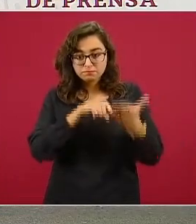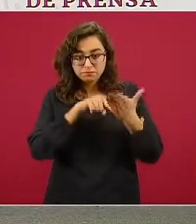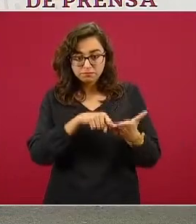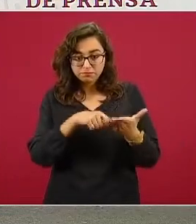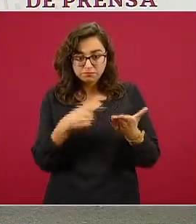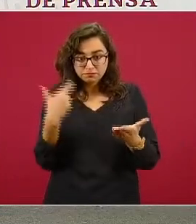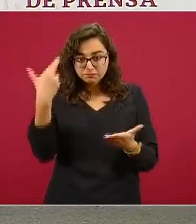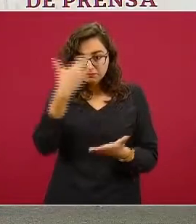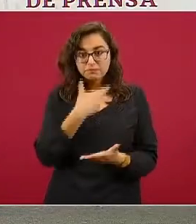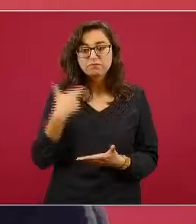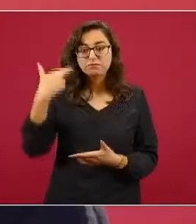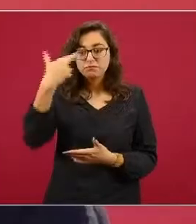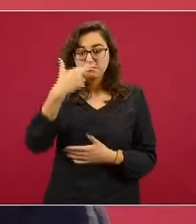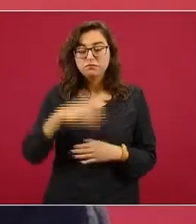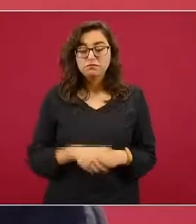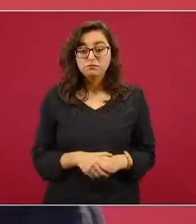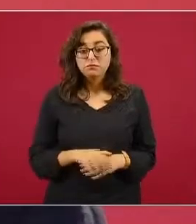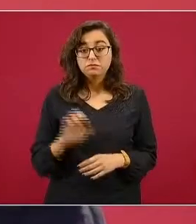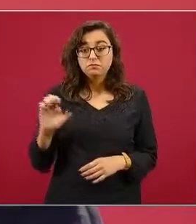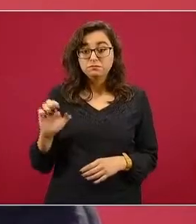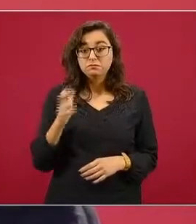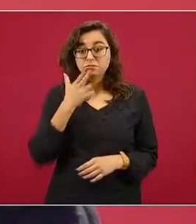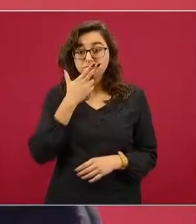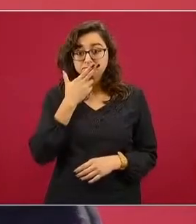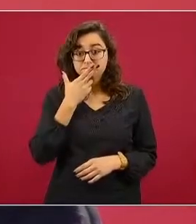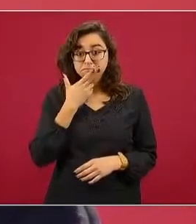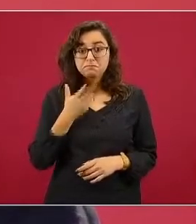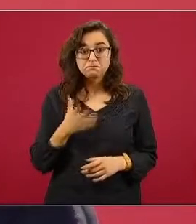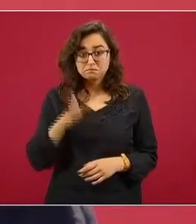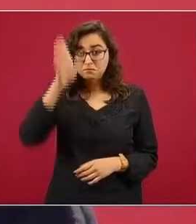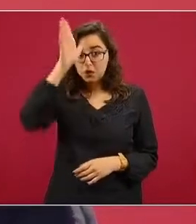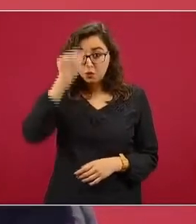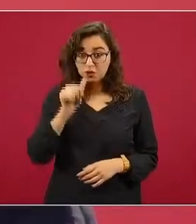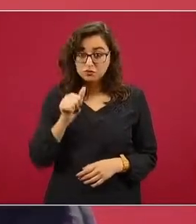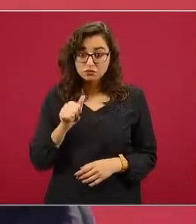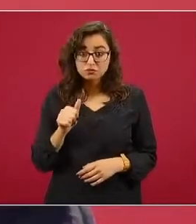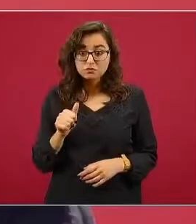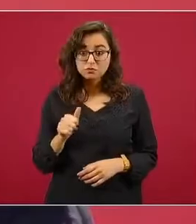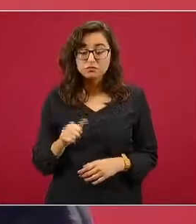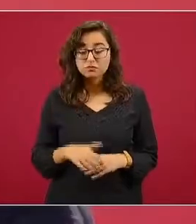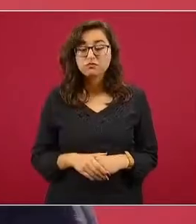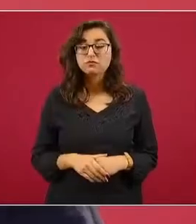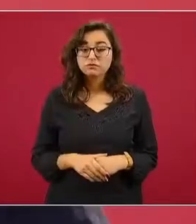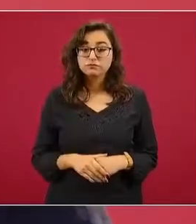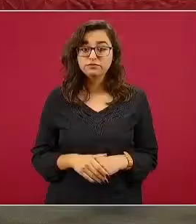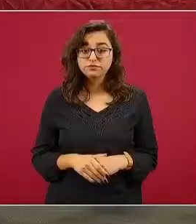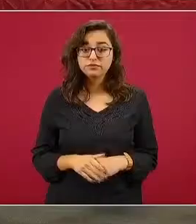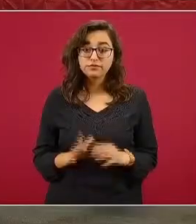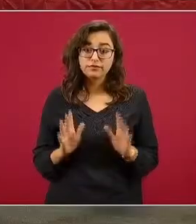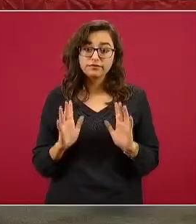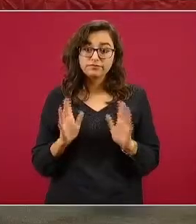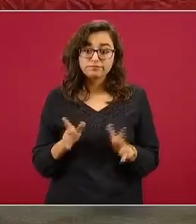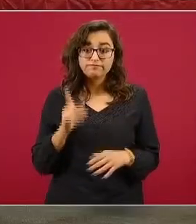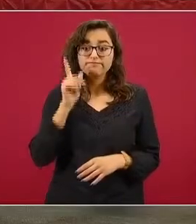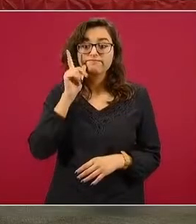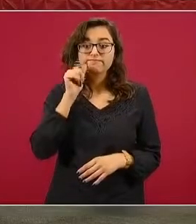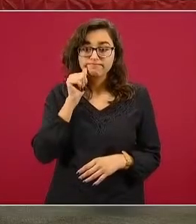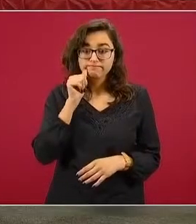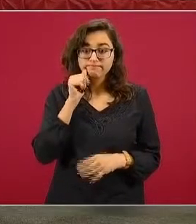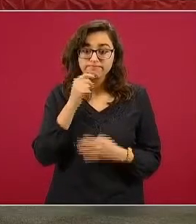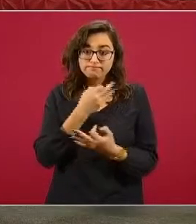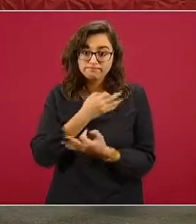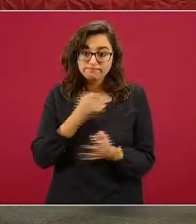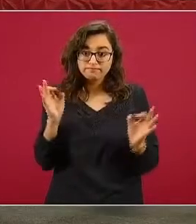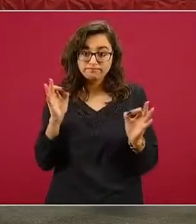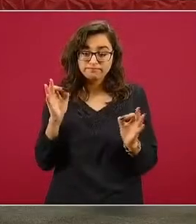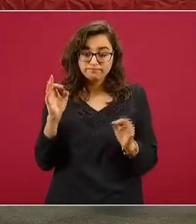soporta. Y en el caso de Chihuahua no hay ninguna discrepancia, precisamente pasa a rojo. Esto lo íbamos a anunciar mañana, pero